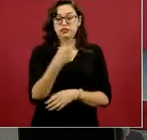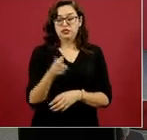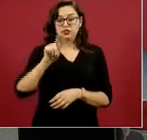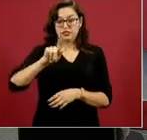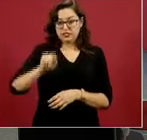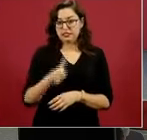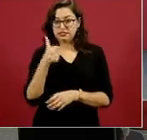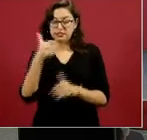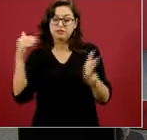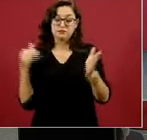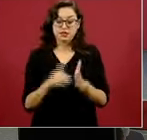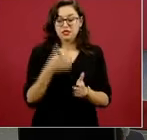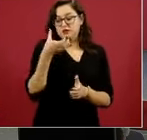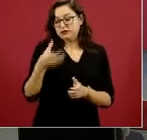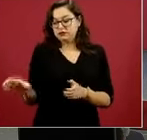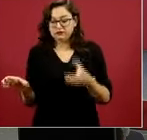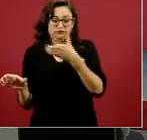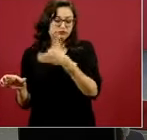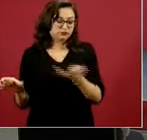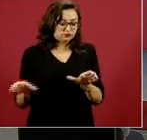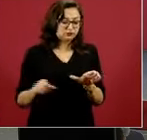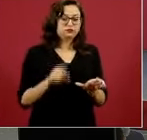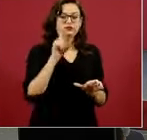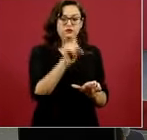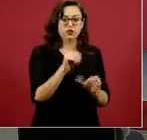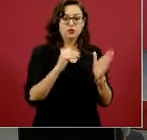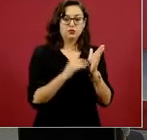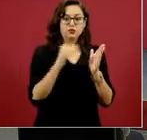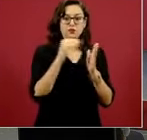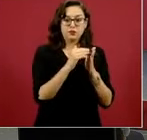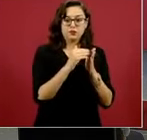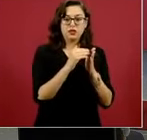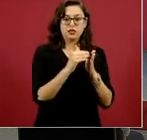entonces las podemos dividir entre un poco más de